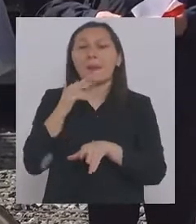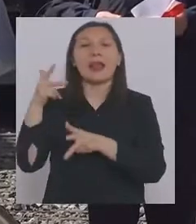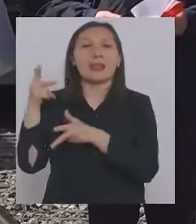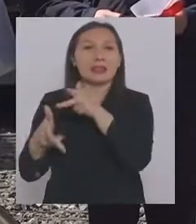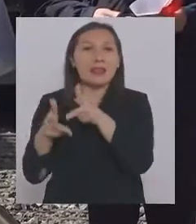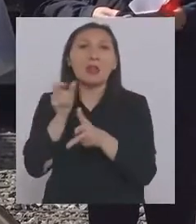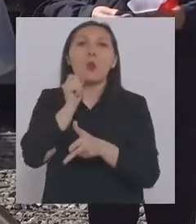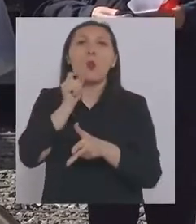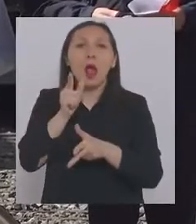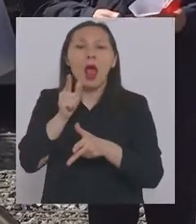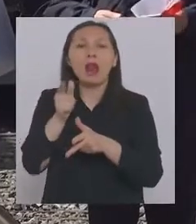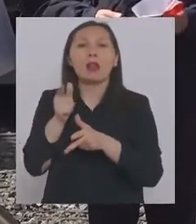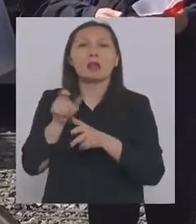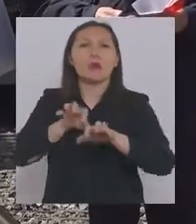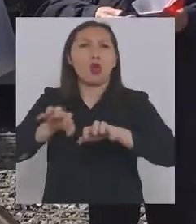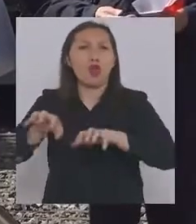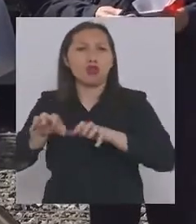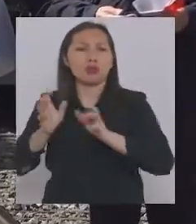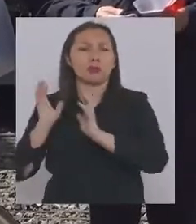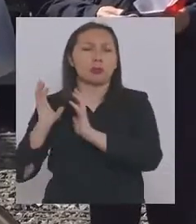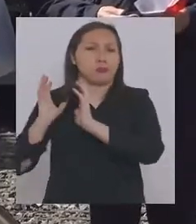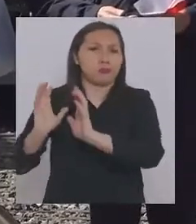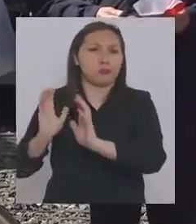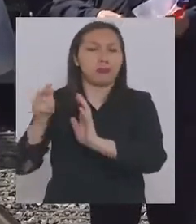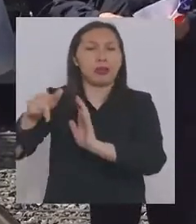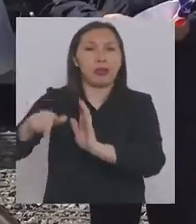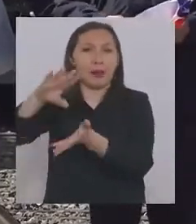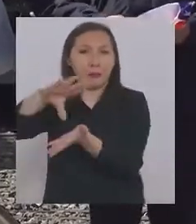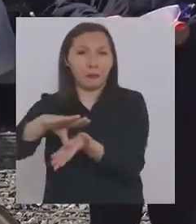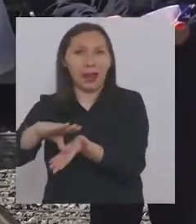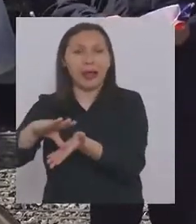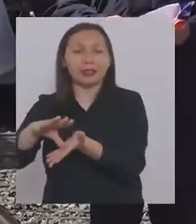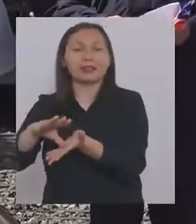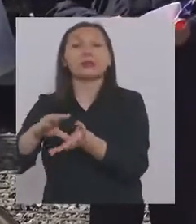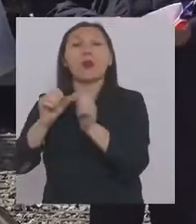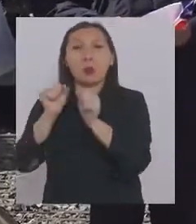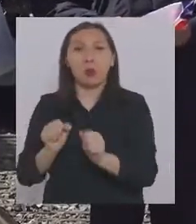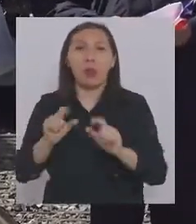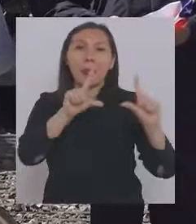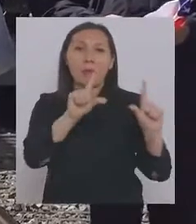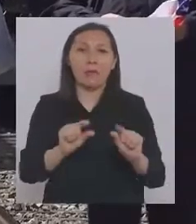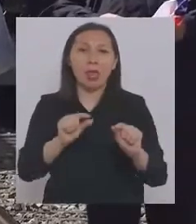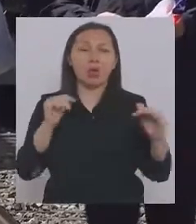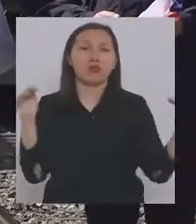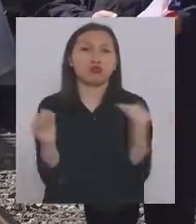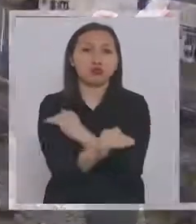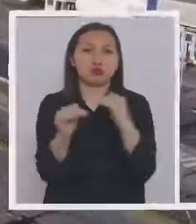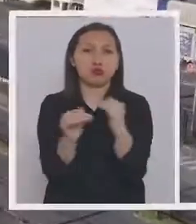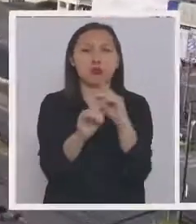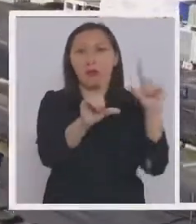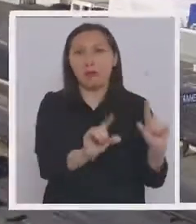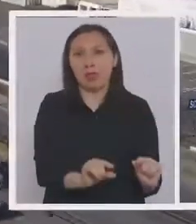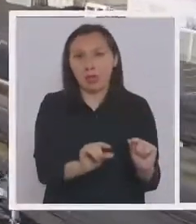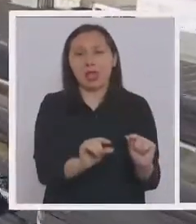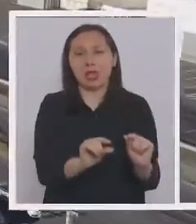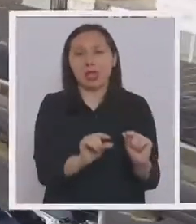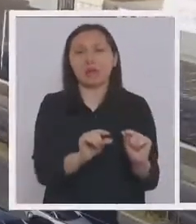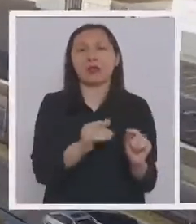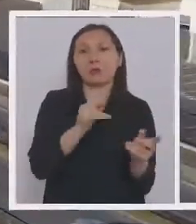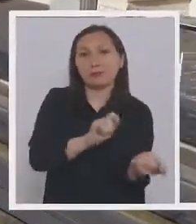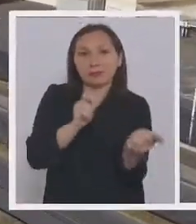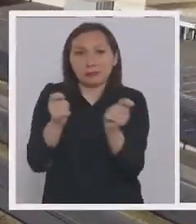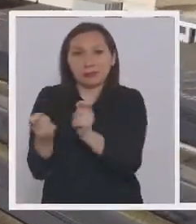para movilizar la carga en nuestro país. Y eso nos va a permitir descongestionar las carreteras y también